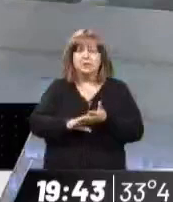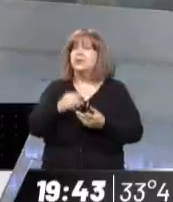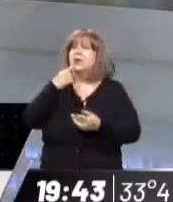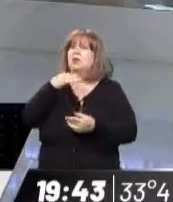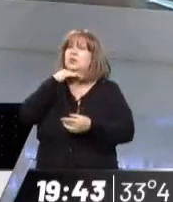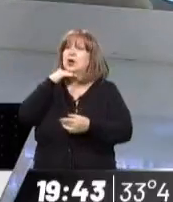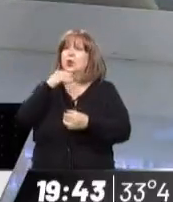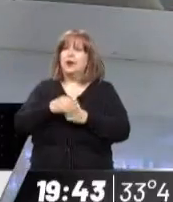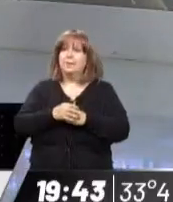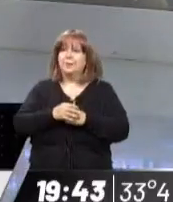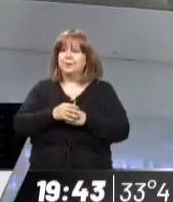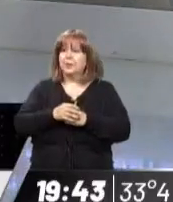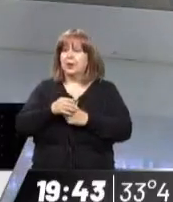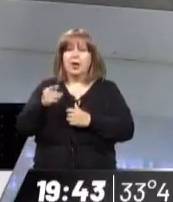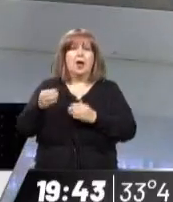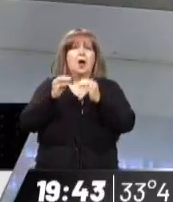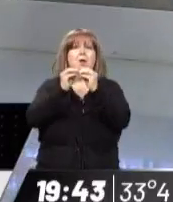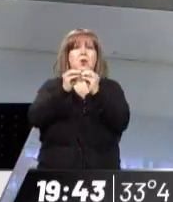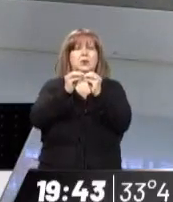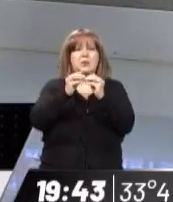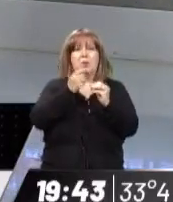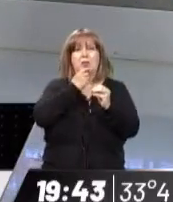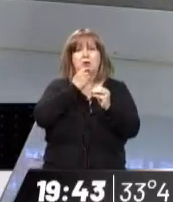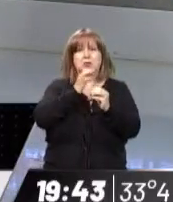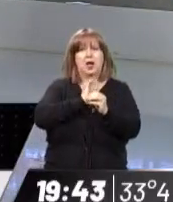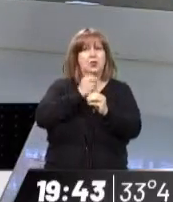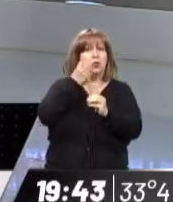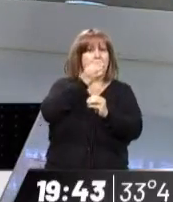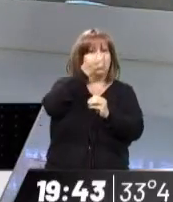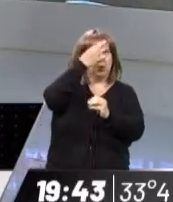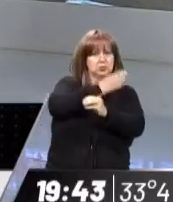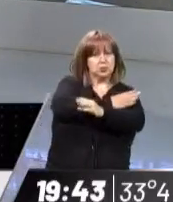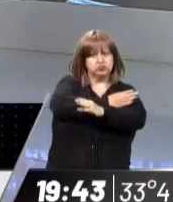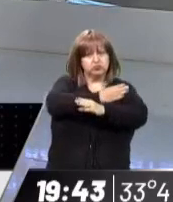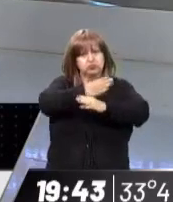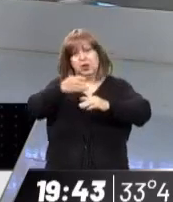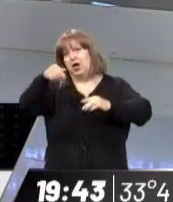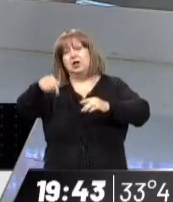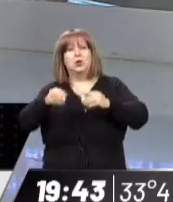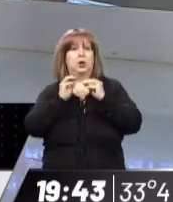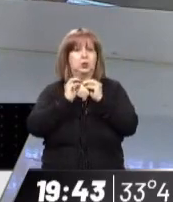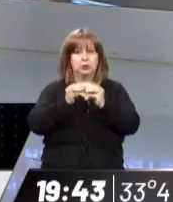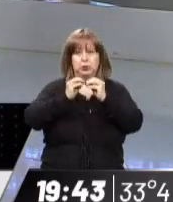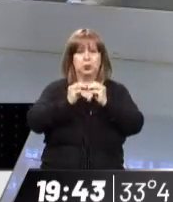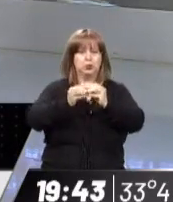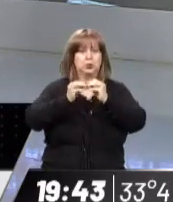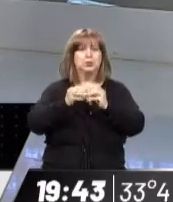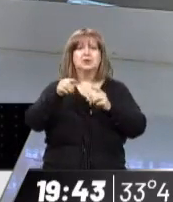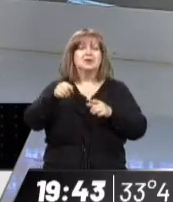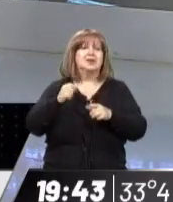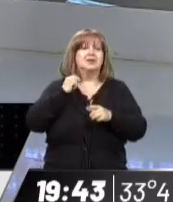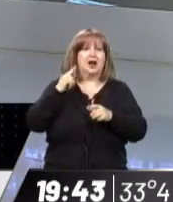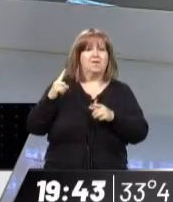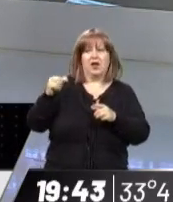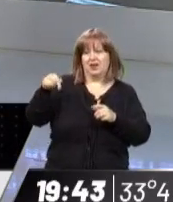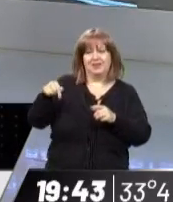testimonios, y recién hablabas de los juicios que ha habido en Mendoza desde aproximadamente el 2012 en adelante. Hace poco nos ocupábamos de lo que pasaba en San